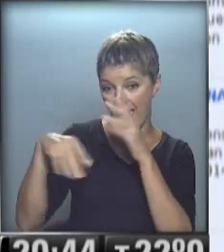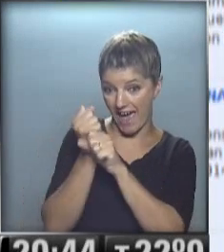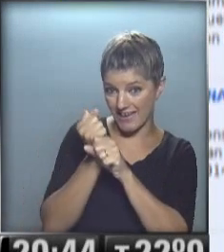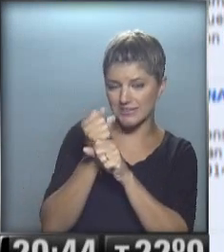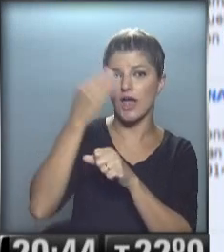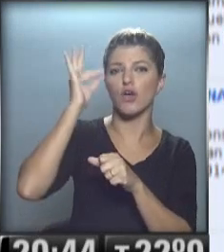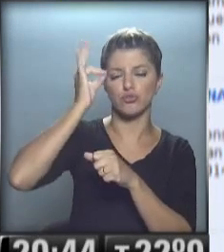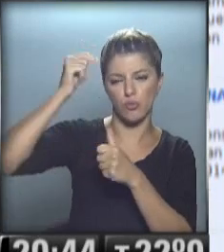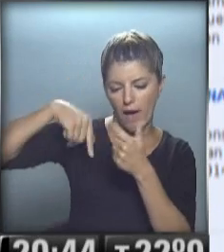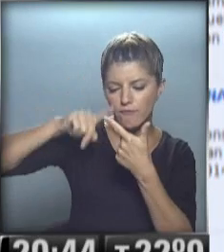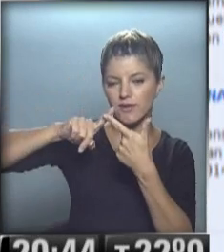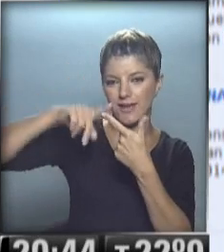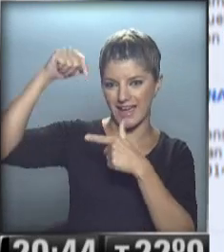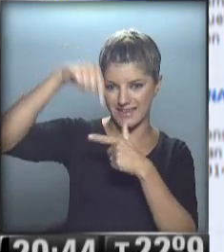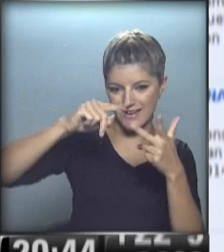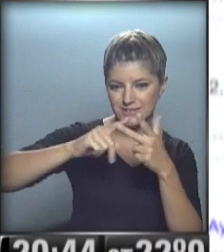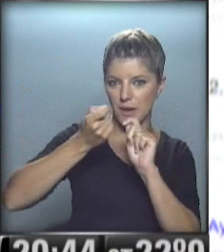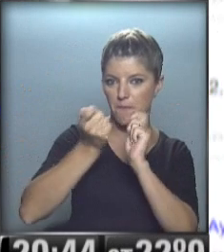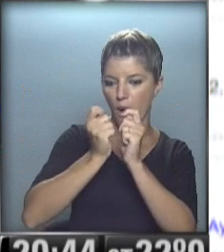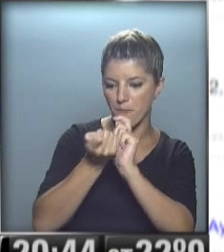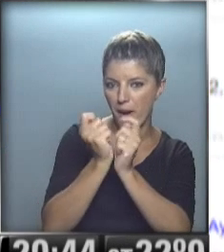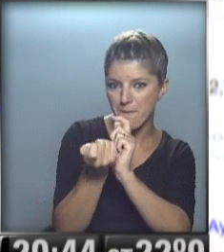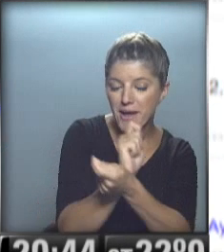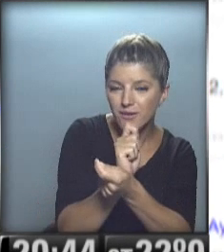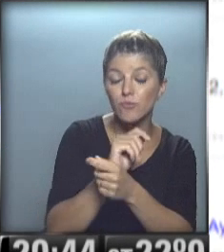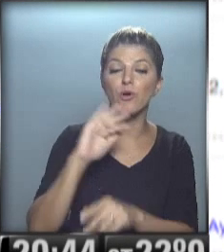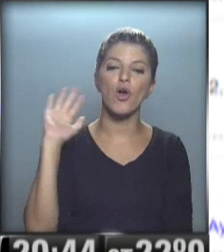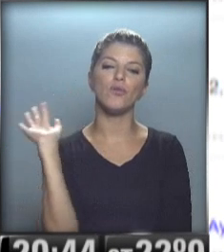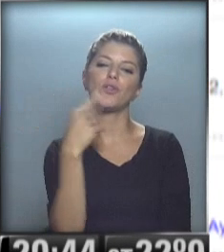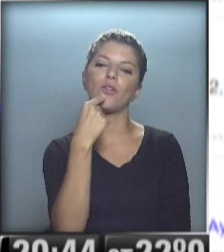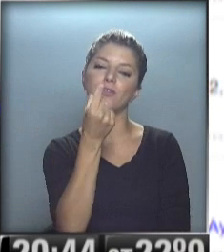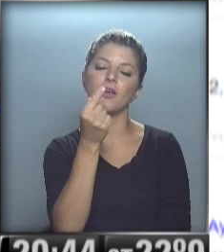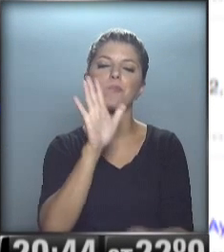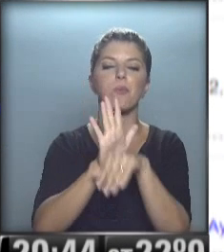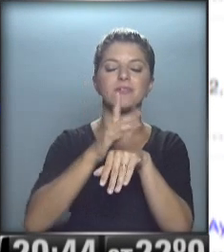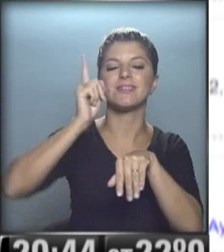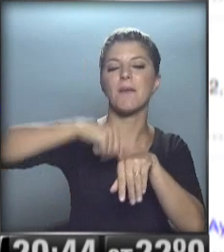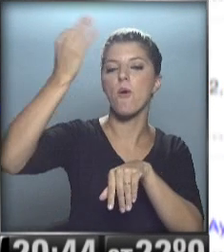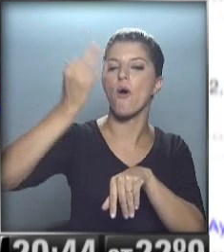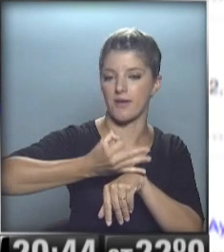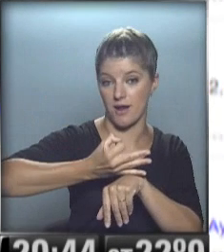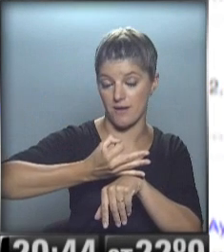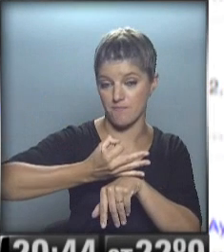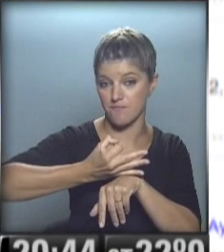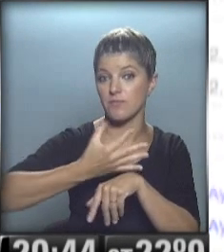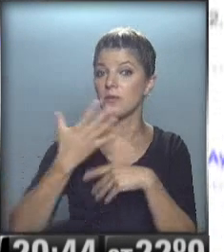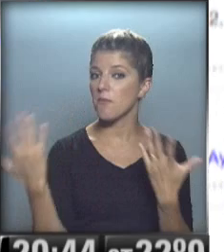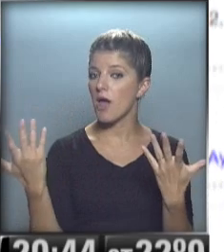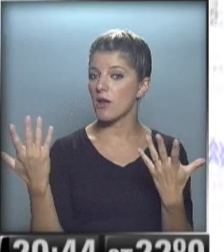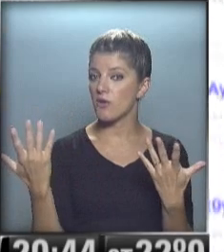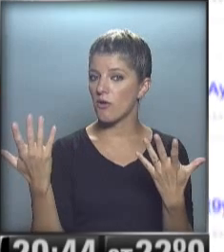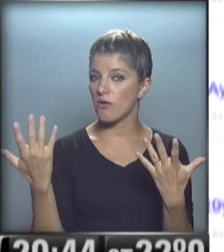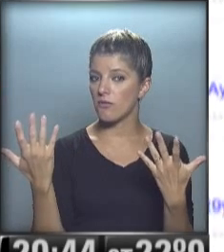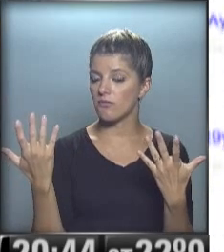por Sudáfrica a este. Bueno, todos lo llaman el real time, el tiempo real. Bueno, nada va a